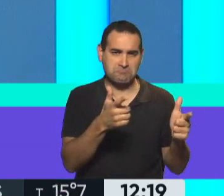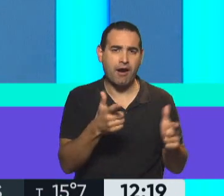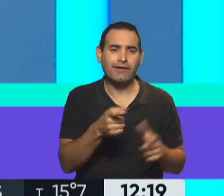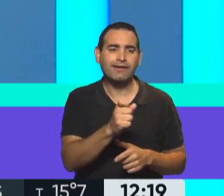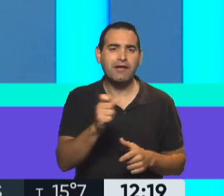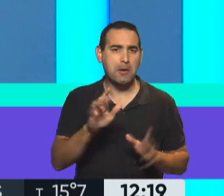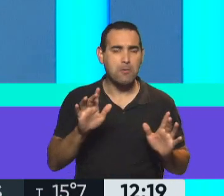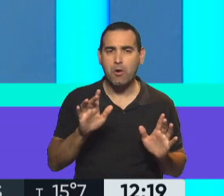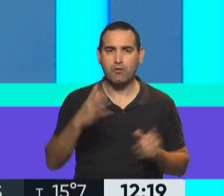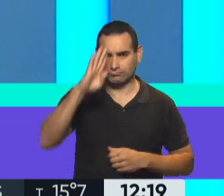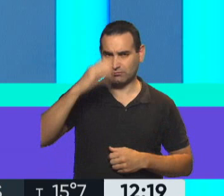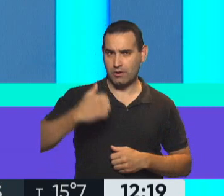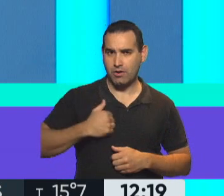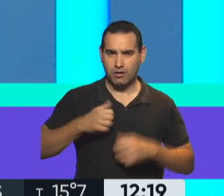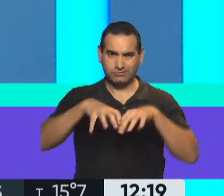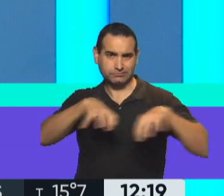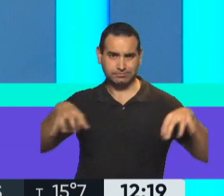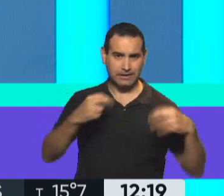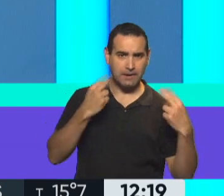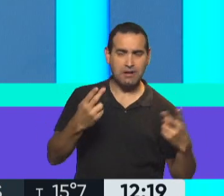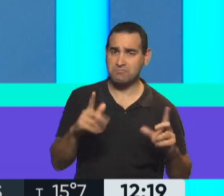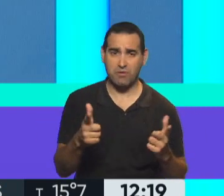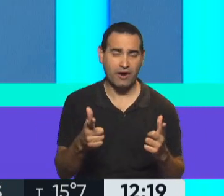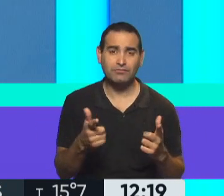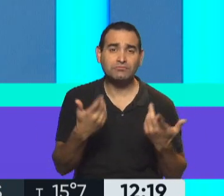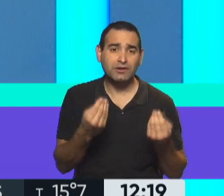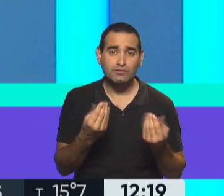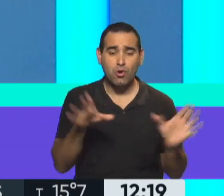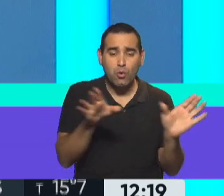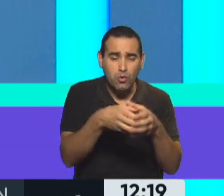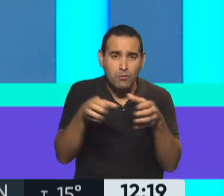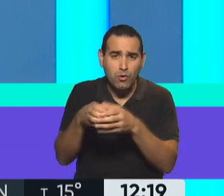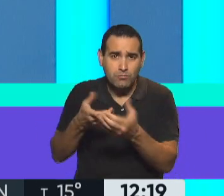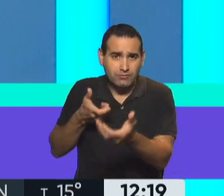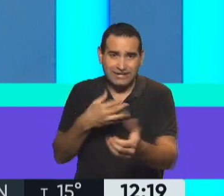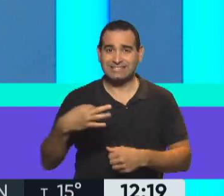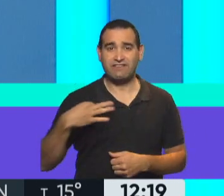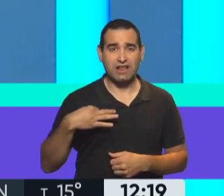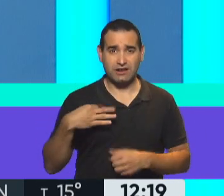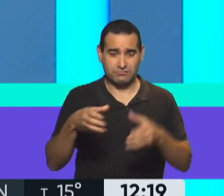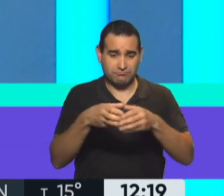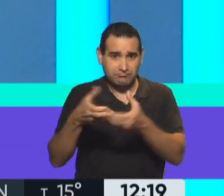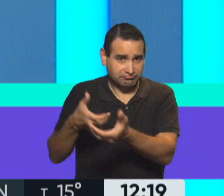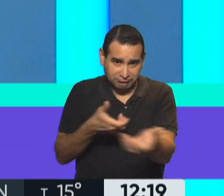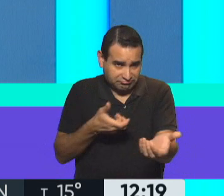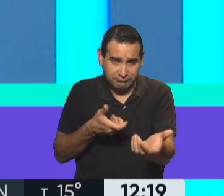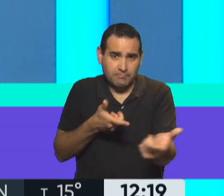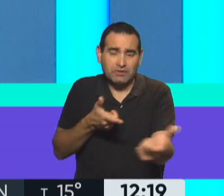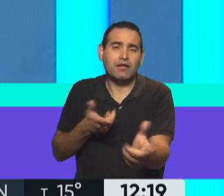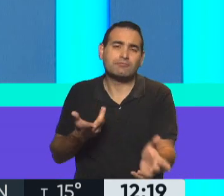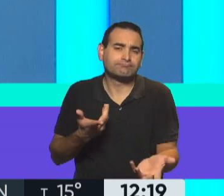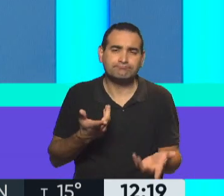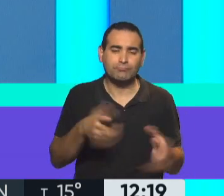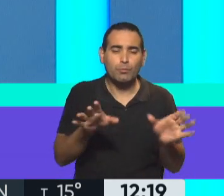fuerzas armadas paralelas o rebeldes son los grupos armados que se encierran en muchos casos como bandas